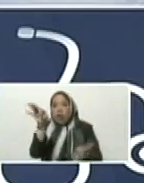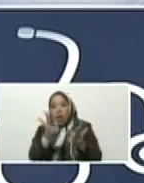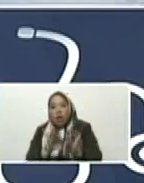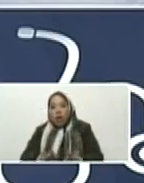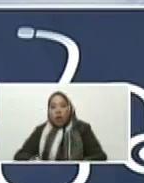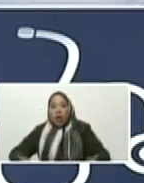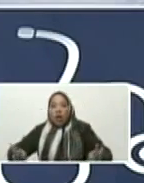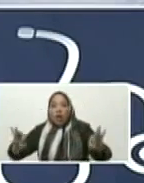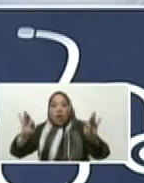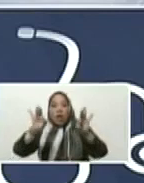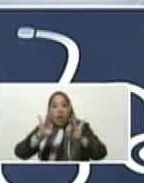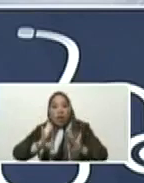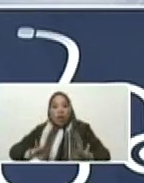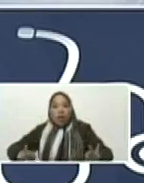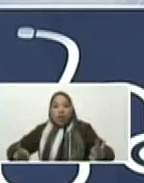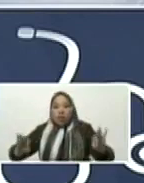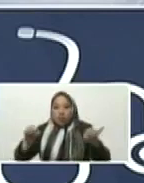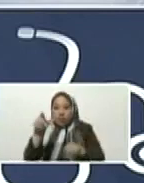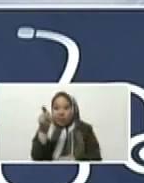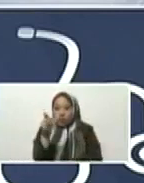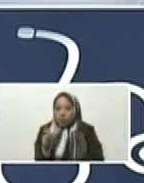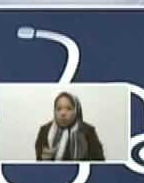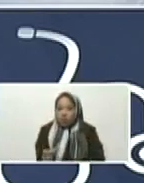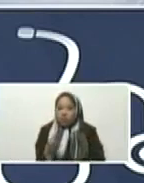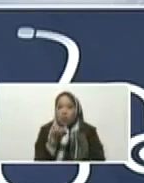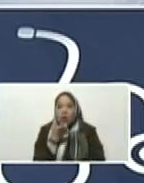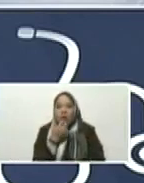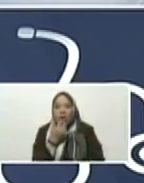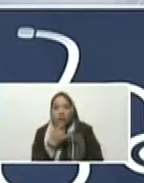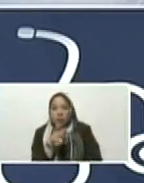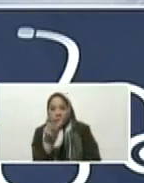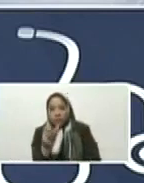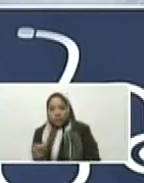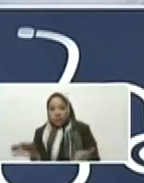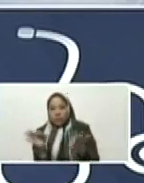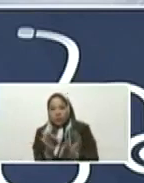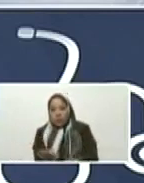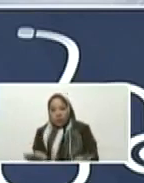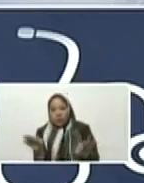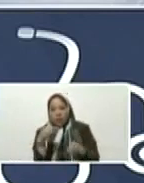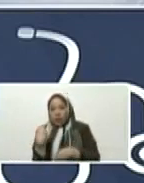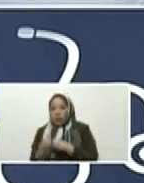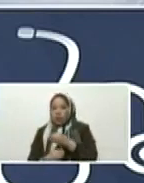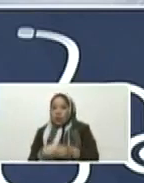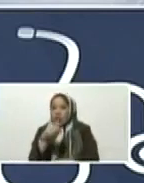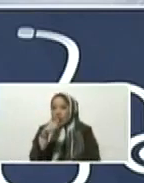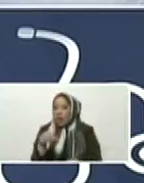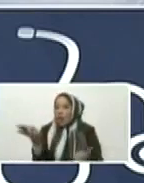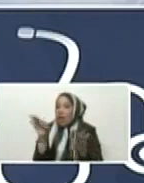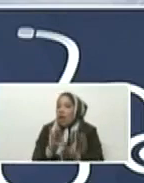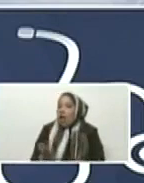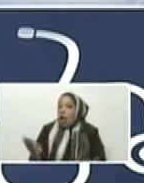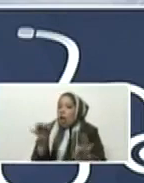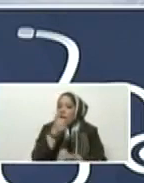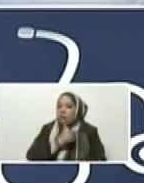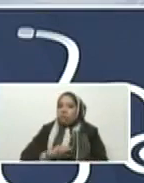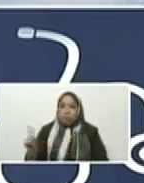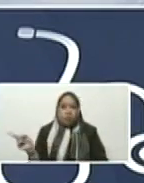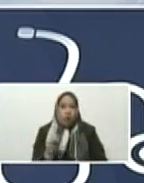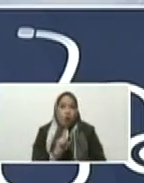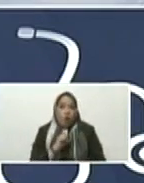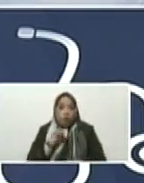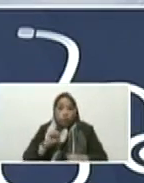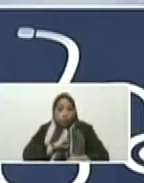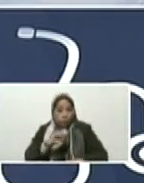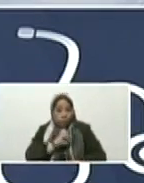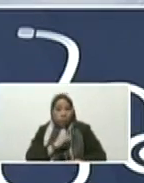rindió. Y hoy por hoy, por hoy, por hoy, por hoy, aquí nadie se rinde. Aquí nadie se achicopala. Aquí